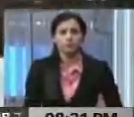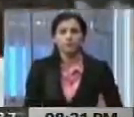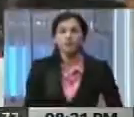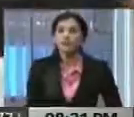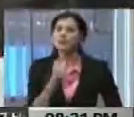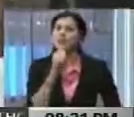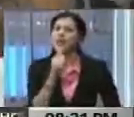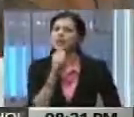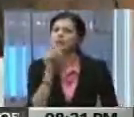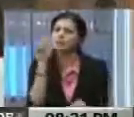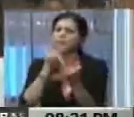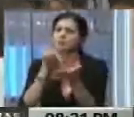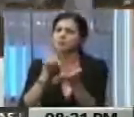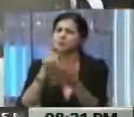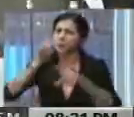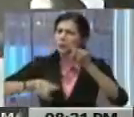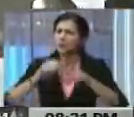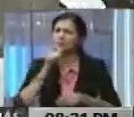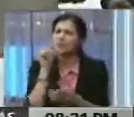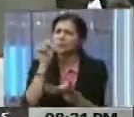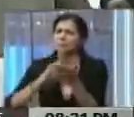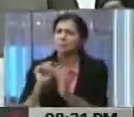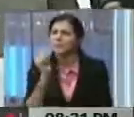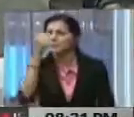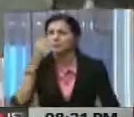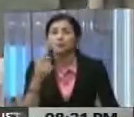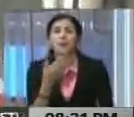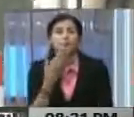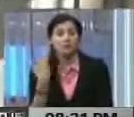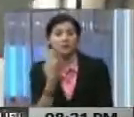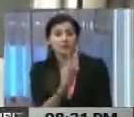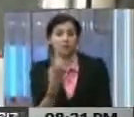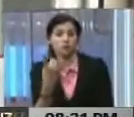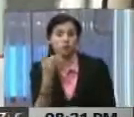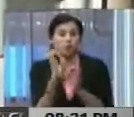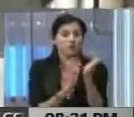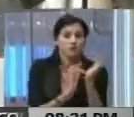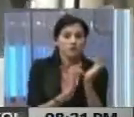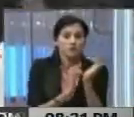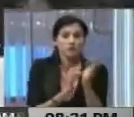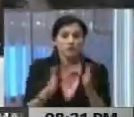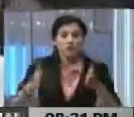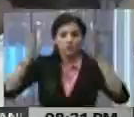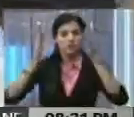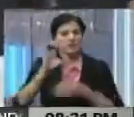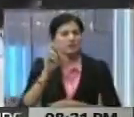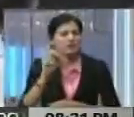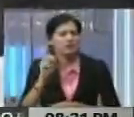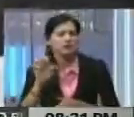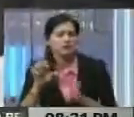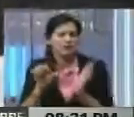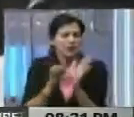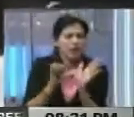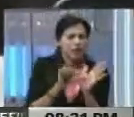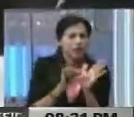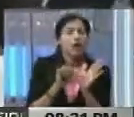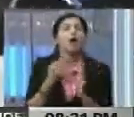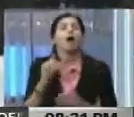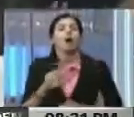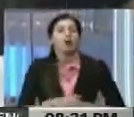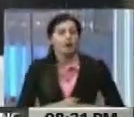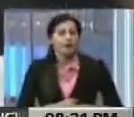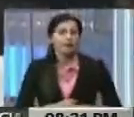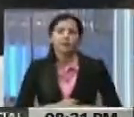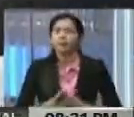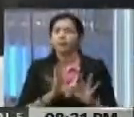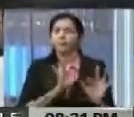Quienes protagonizaron estos hechos violentos el pasado 21 de abril en los espacios del máximo ente comicial dejaron ver que todo fue un